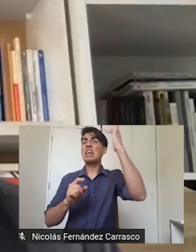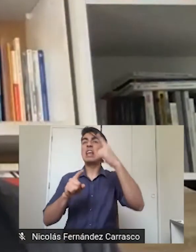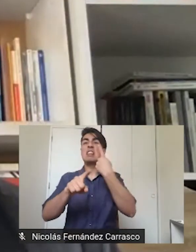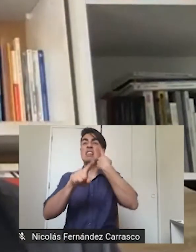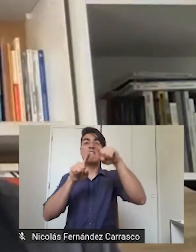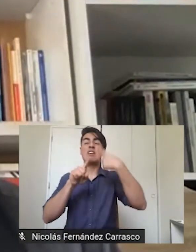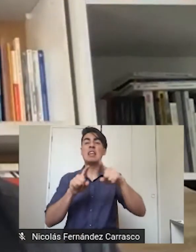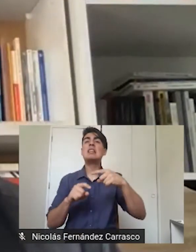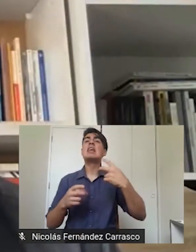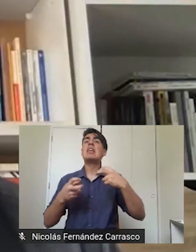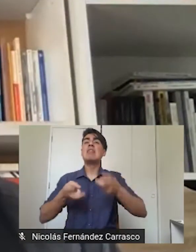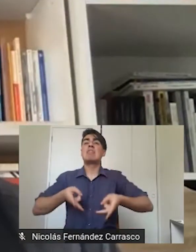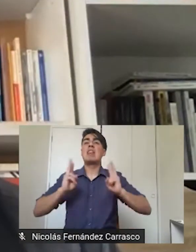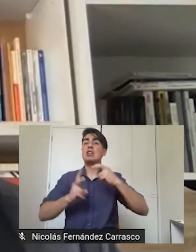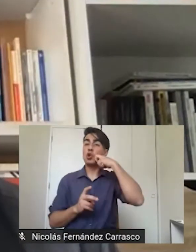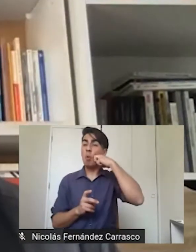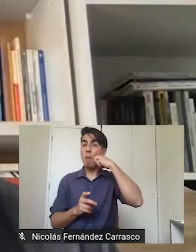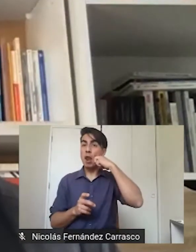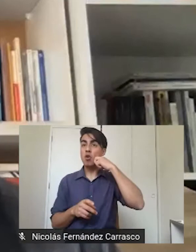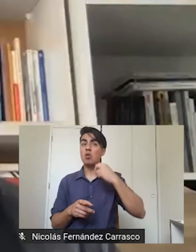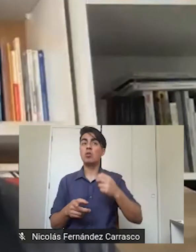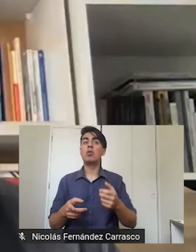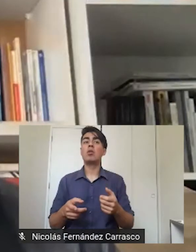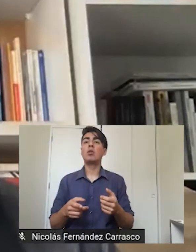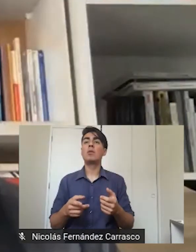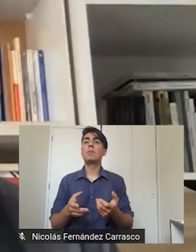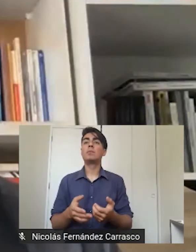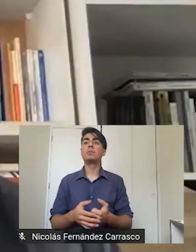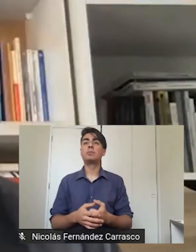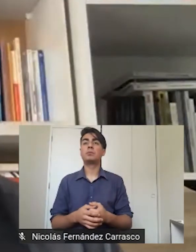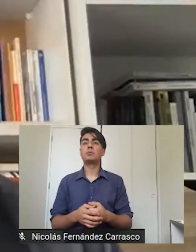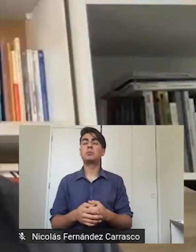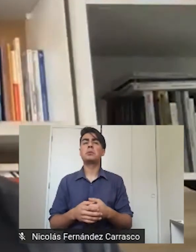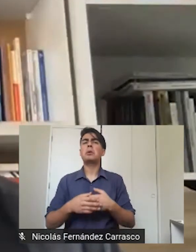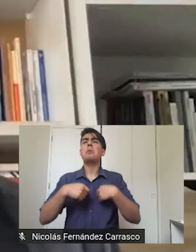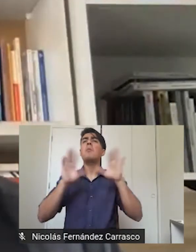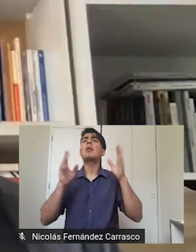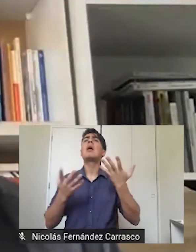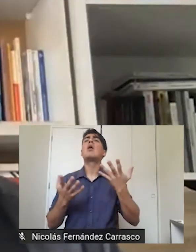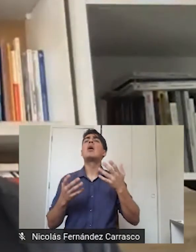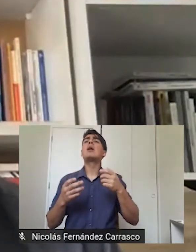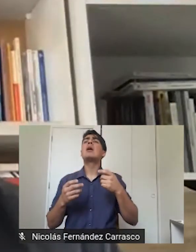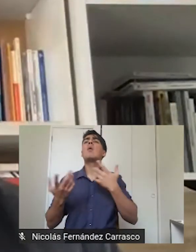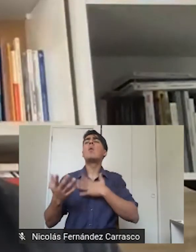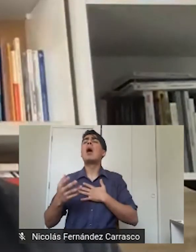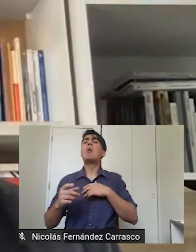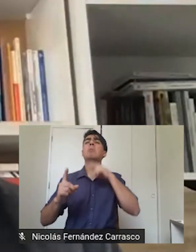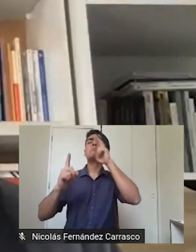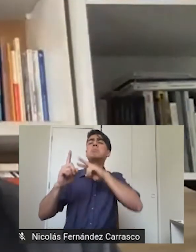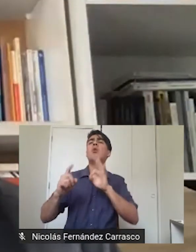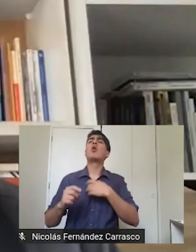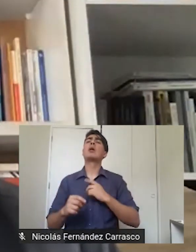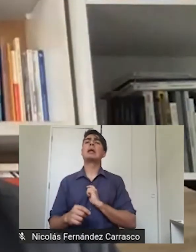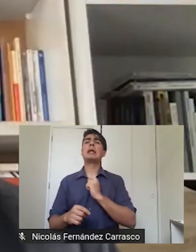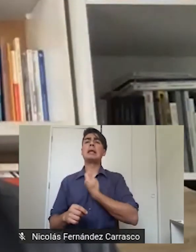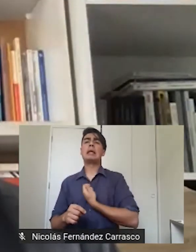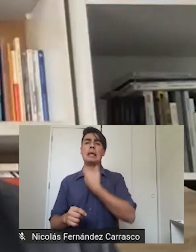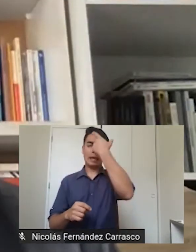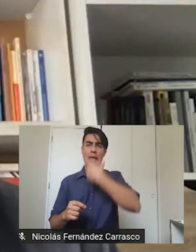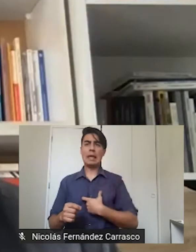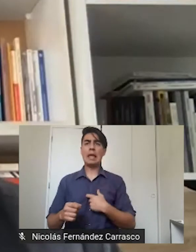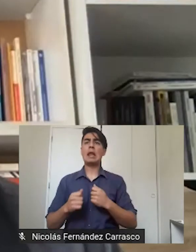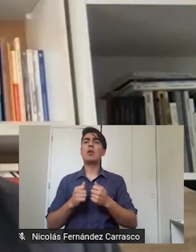quienes creemos en los derechos humanos de todas las personas, independiente de su orientación sexual o identidad de